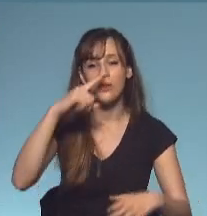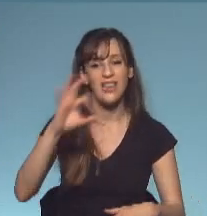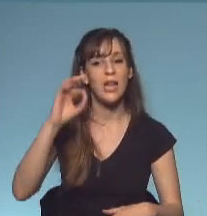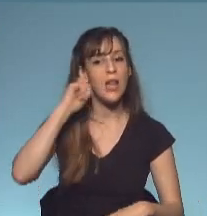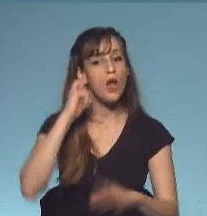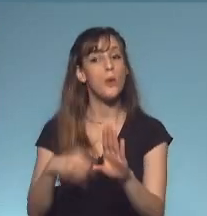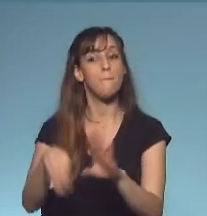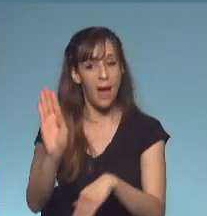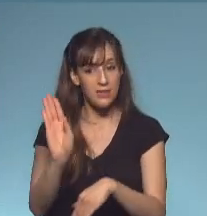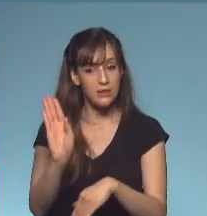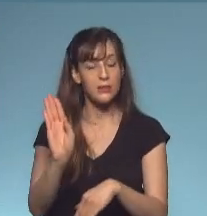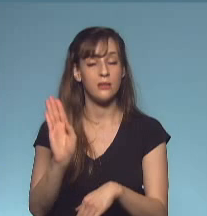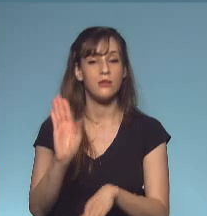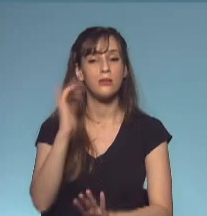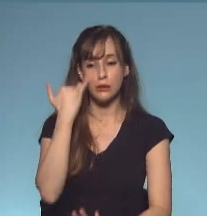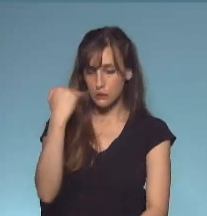años, tenemos